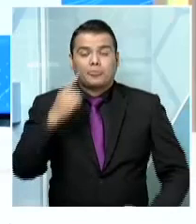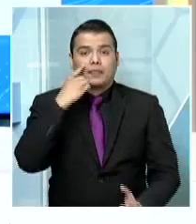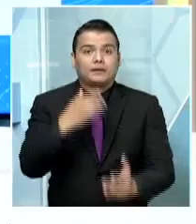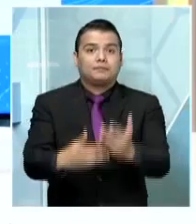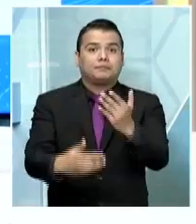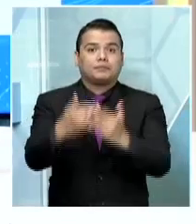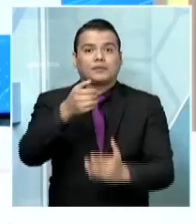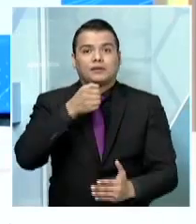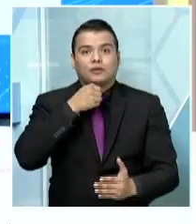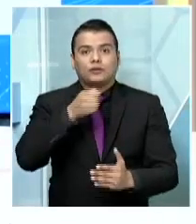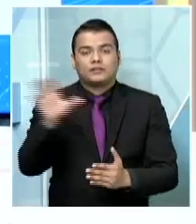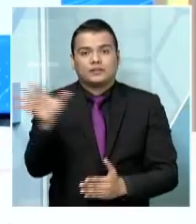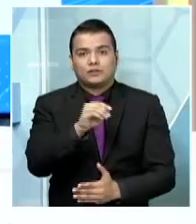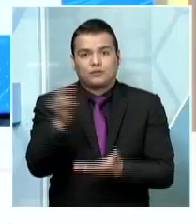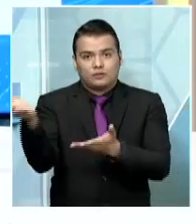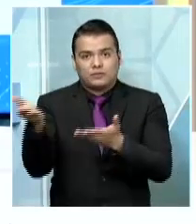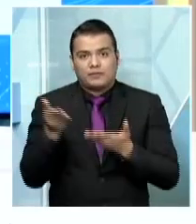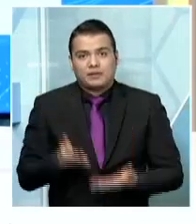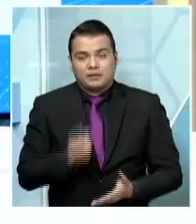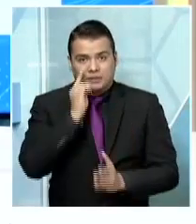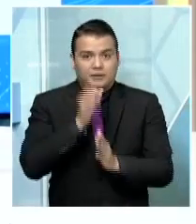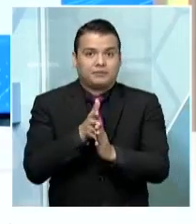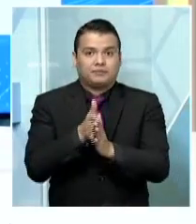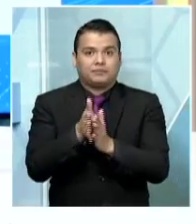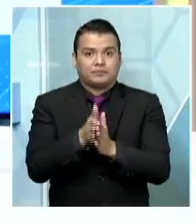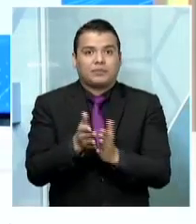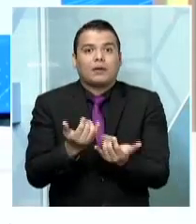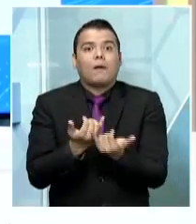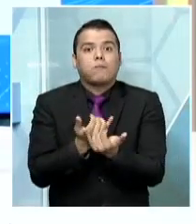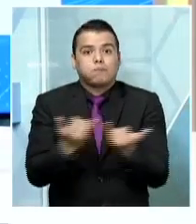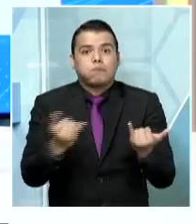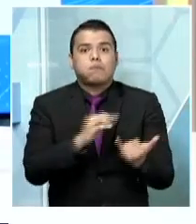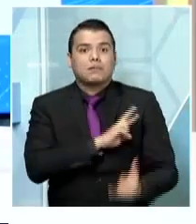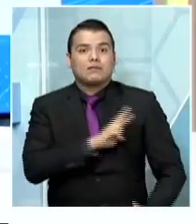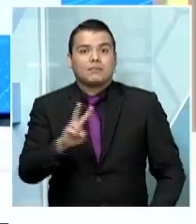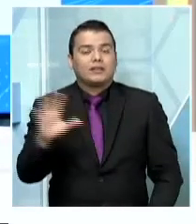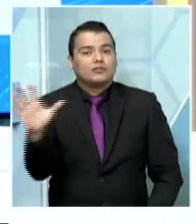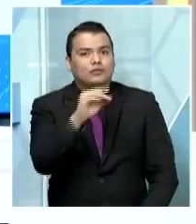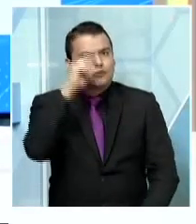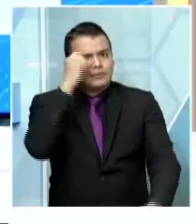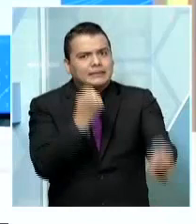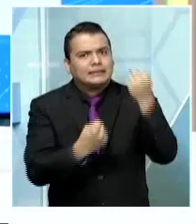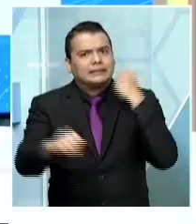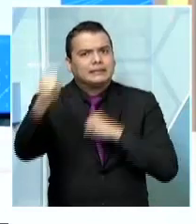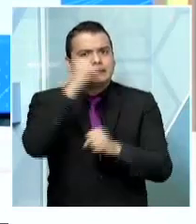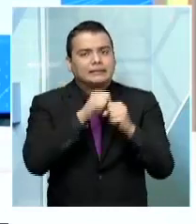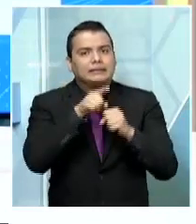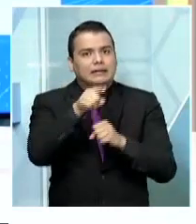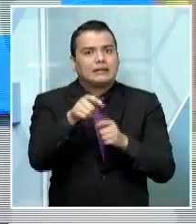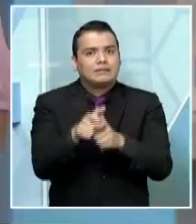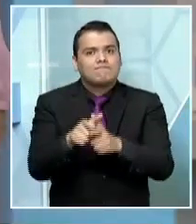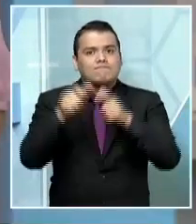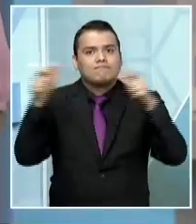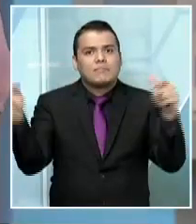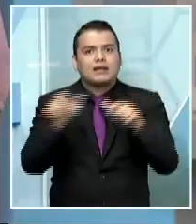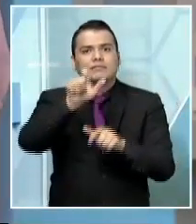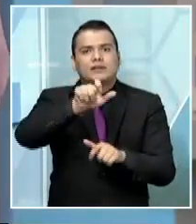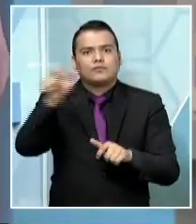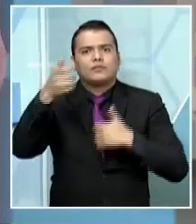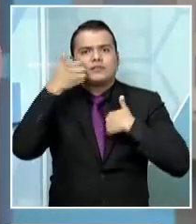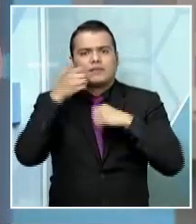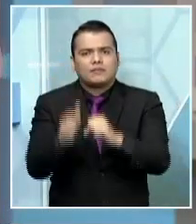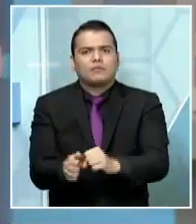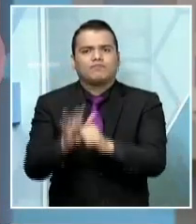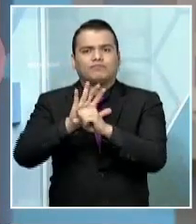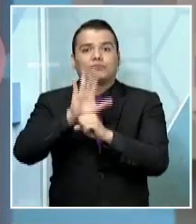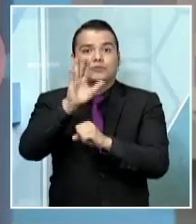Iniciamos con las noticias, bienvenidos. No baja la alerta en el Valle del Cauca ante el aumento en la velocidad de transmisión del COVID-19, Katherine. Otto, la secretaria